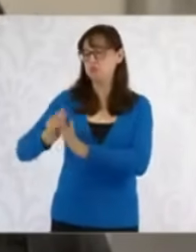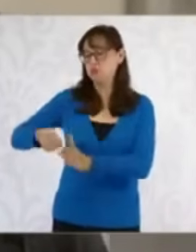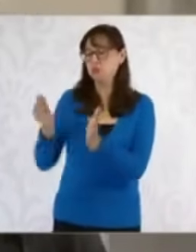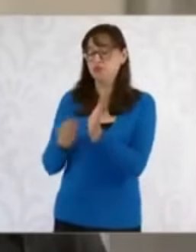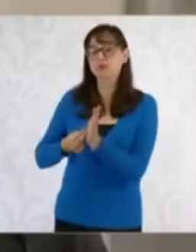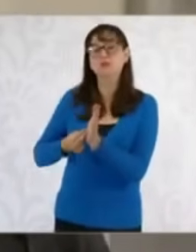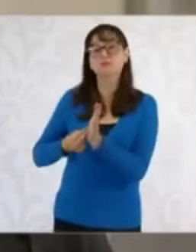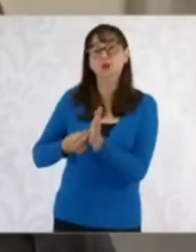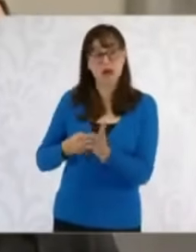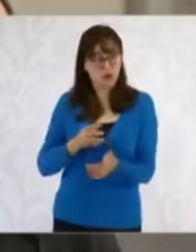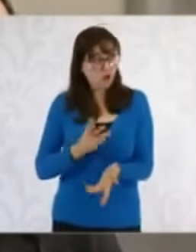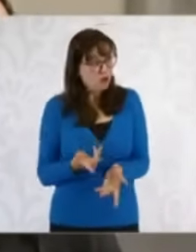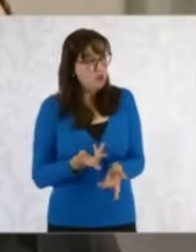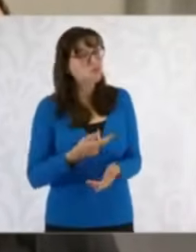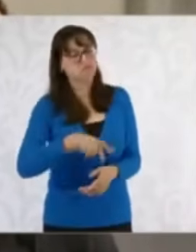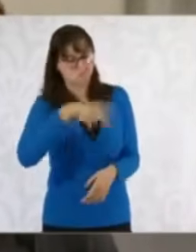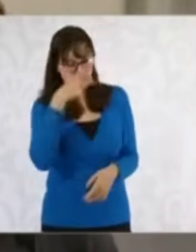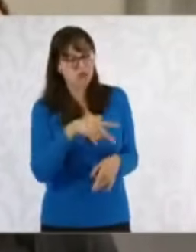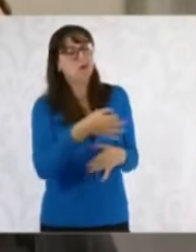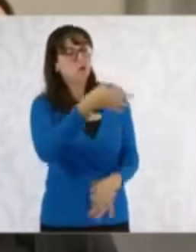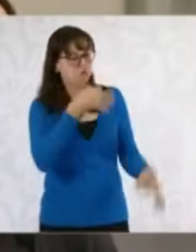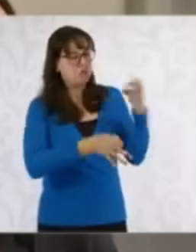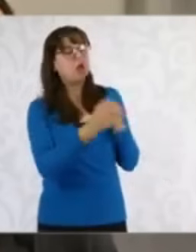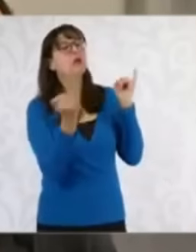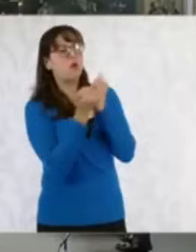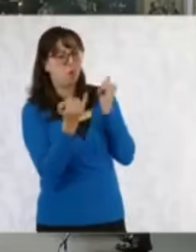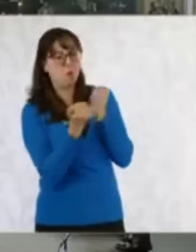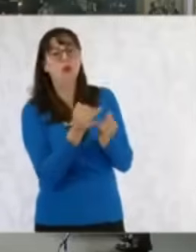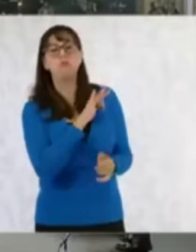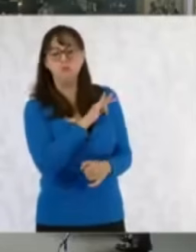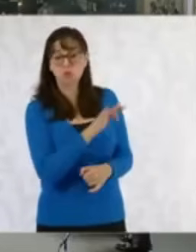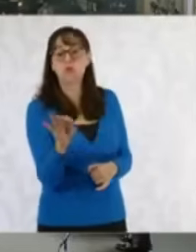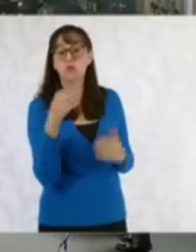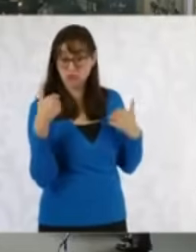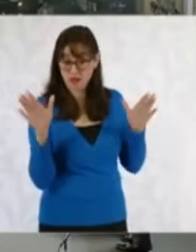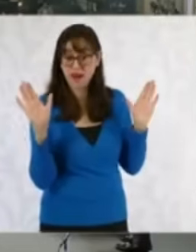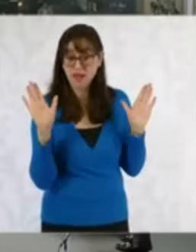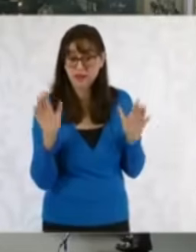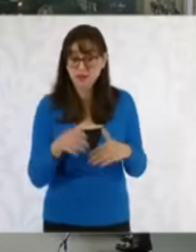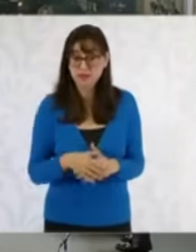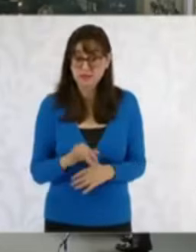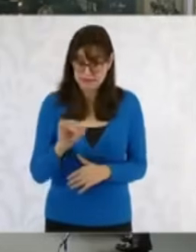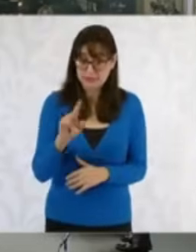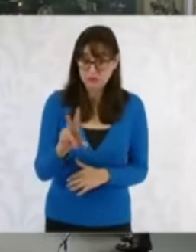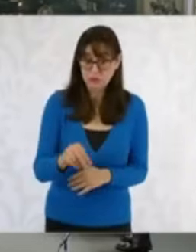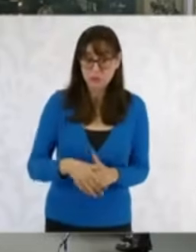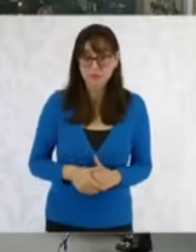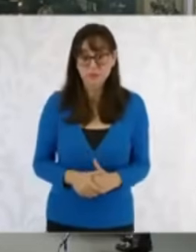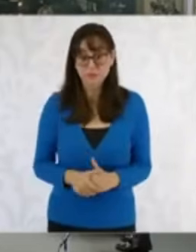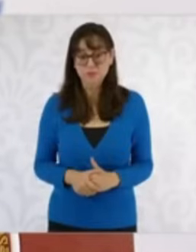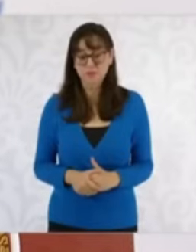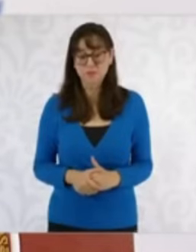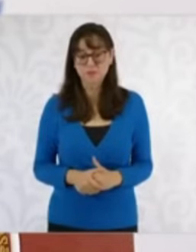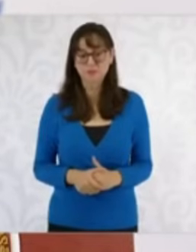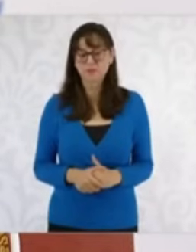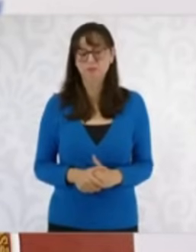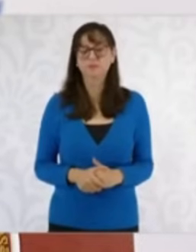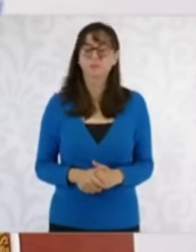Unidos. ¿Qué nos podría decir de estas especulaciones? Sí, estamos haciendo un trabajo muy importante